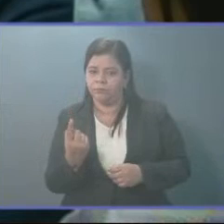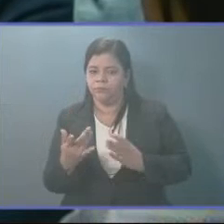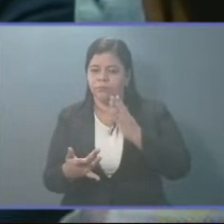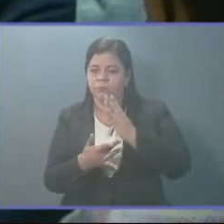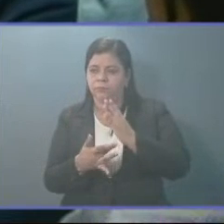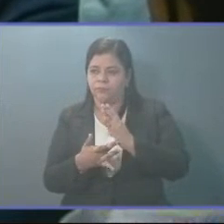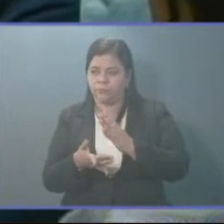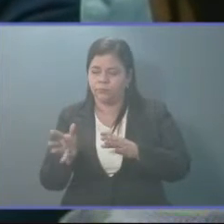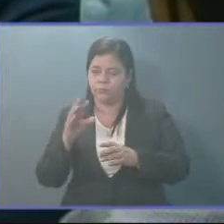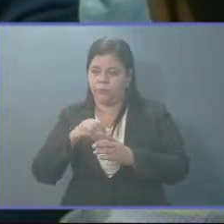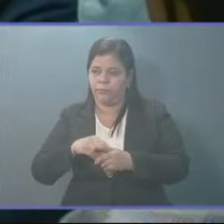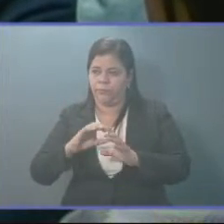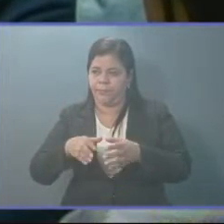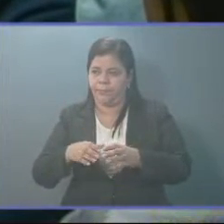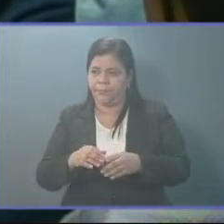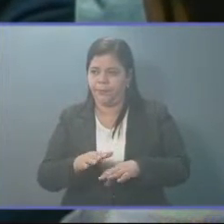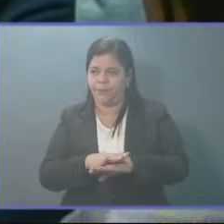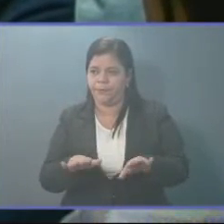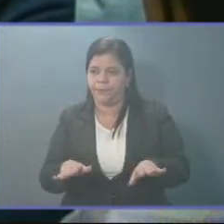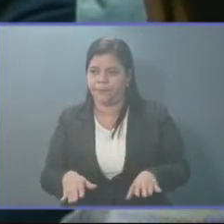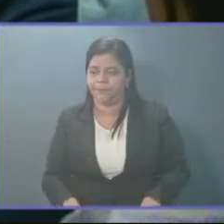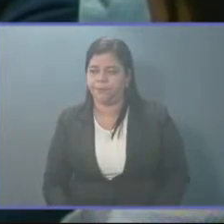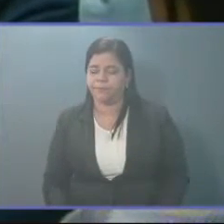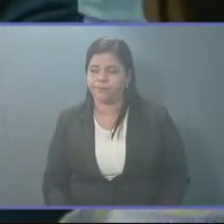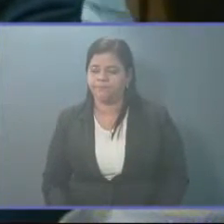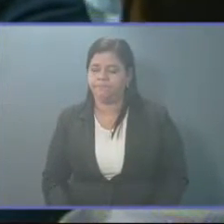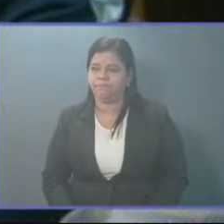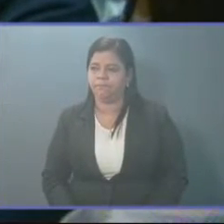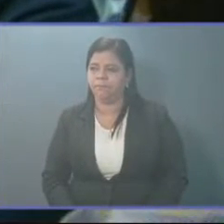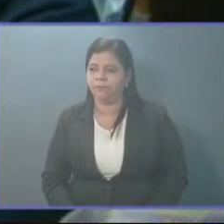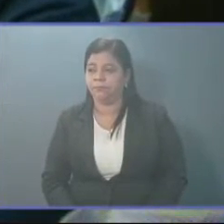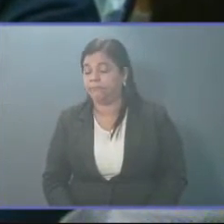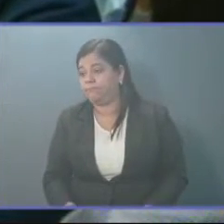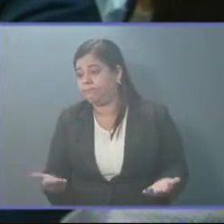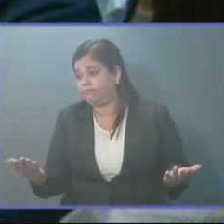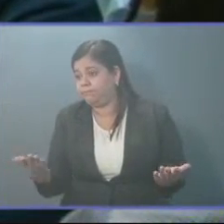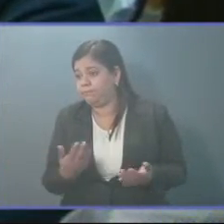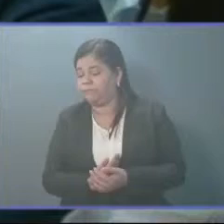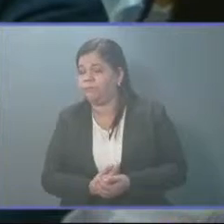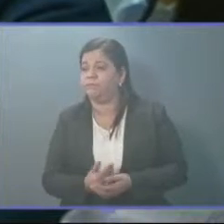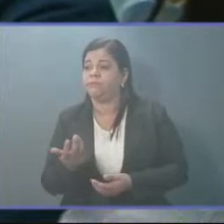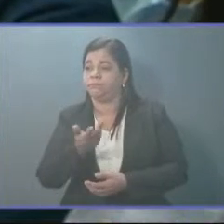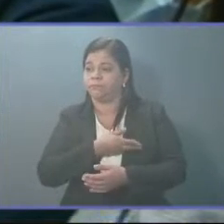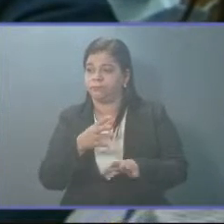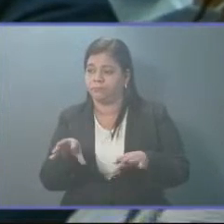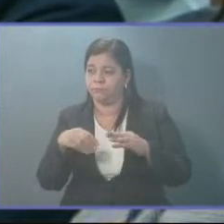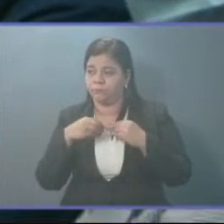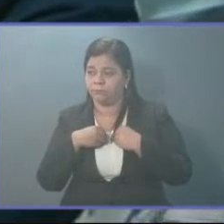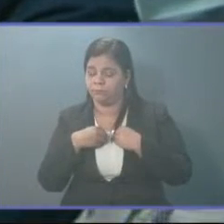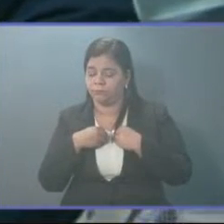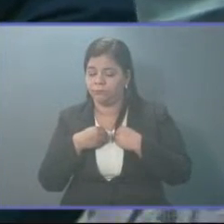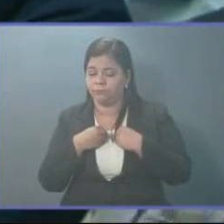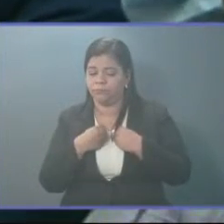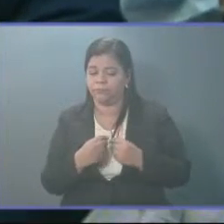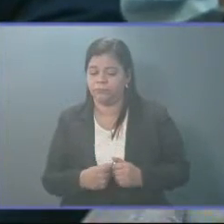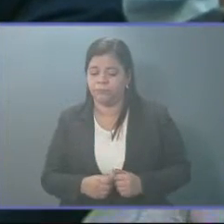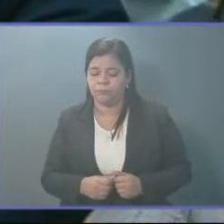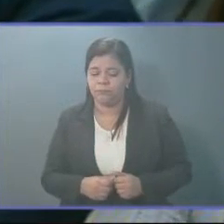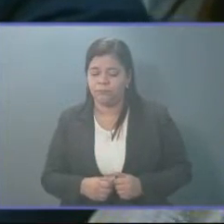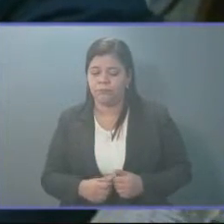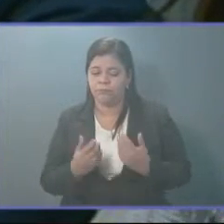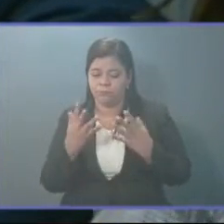comisión solamente. Bueno, se da por recibida y